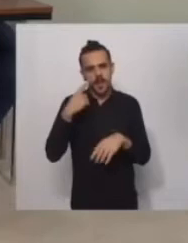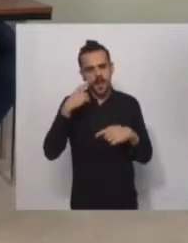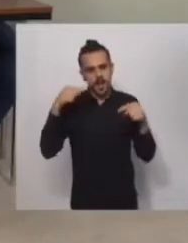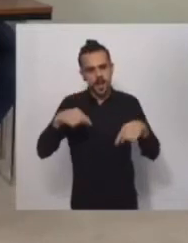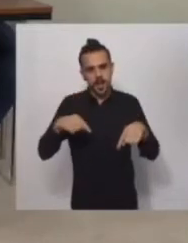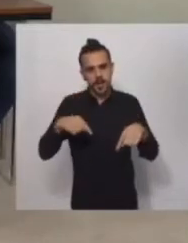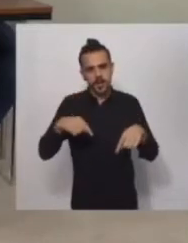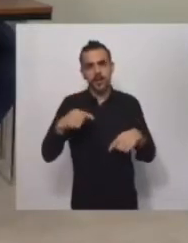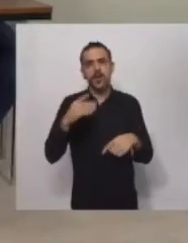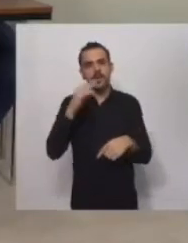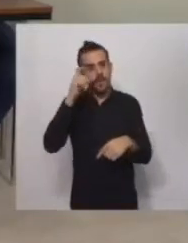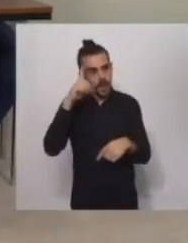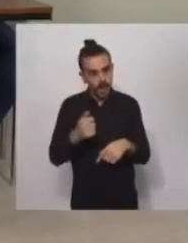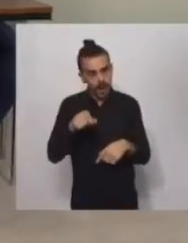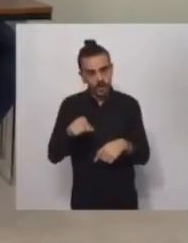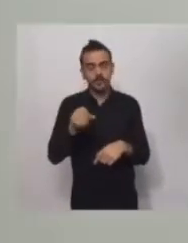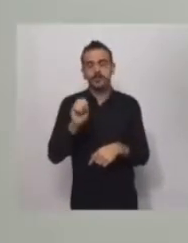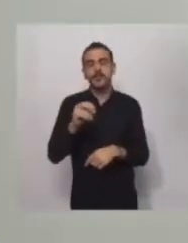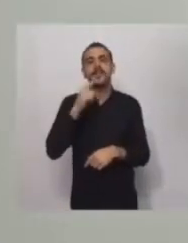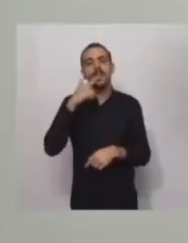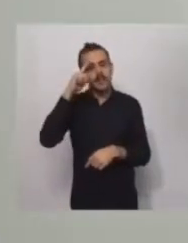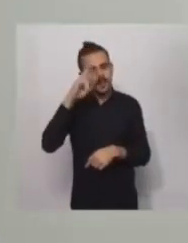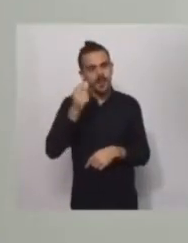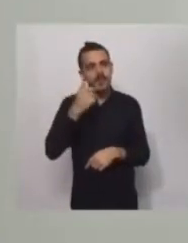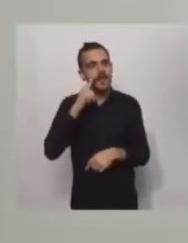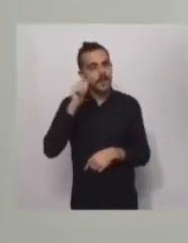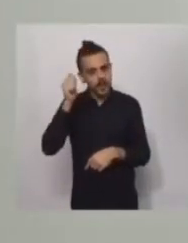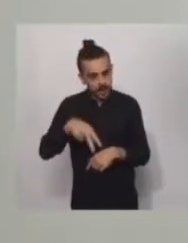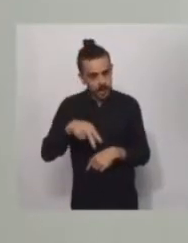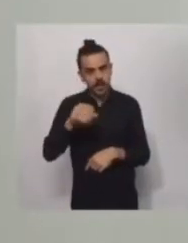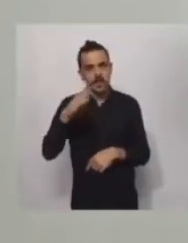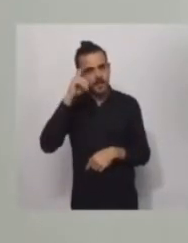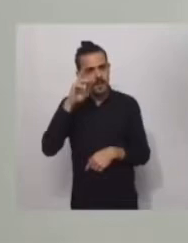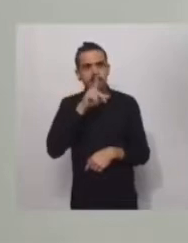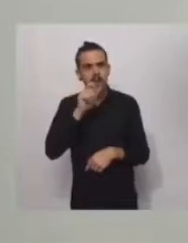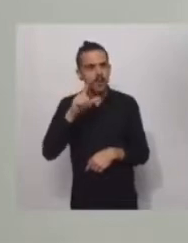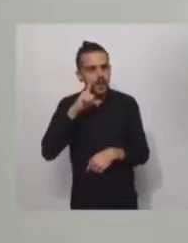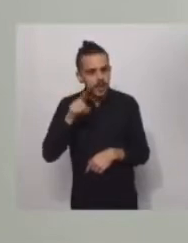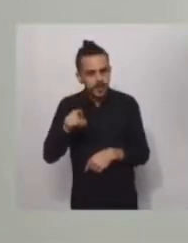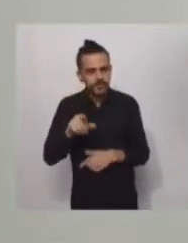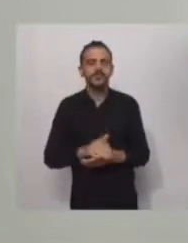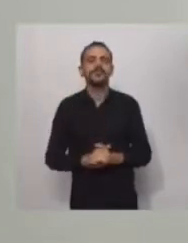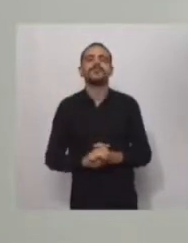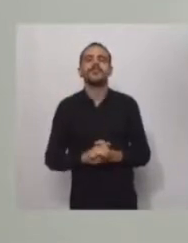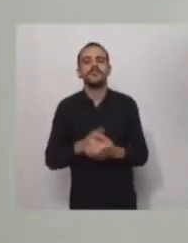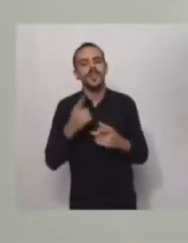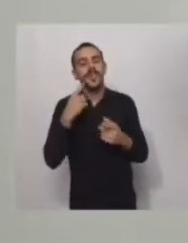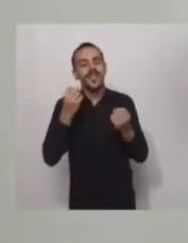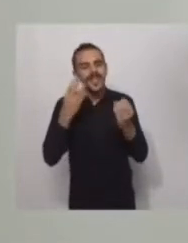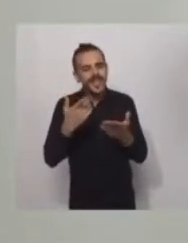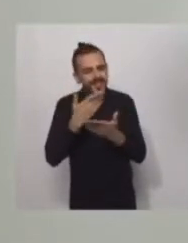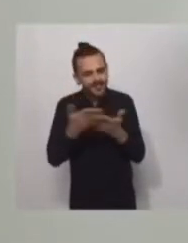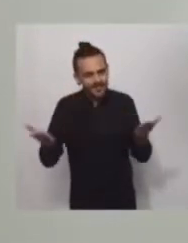Sí. ¿Ha tenido más éxito, teniendo en cuenta que la juventud maneja mucho este tipo de sistemas, ¿no? Sí, bueno, en la secundaria, a